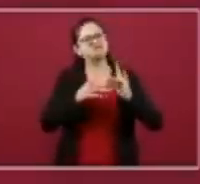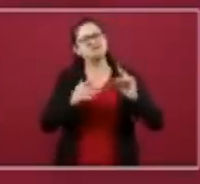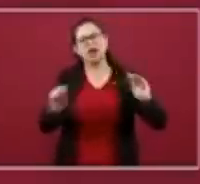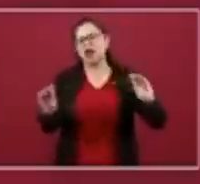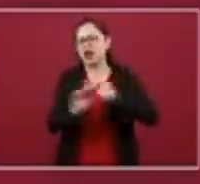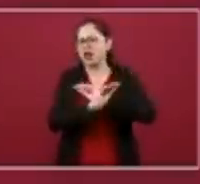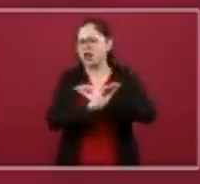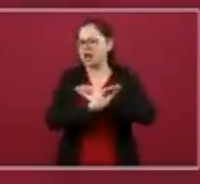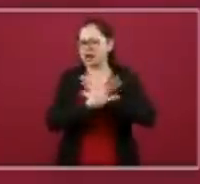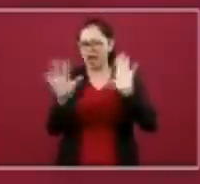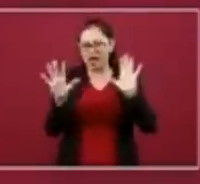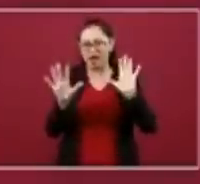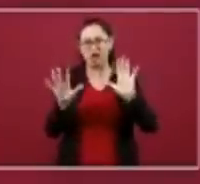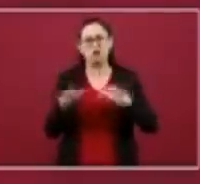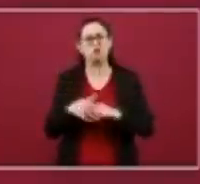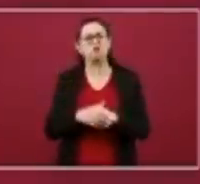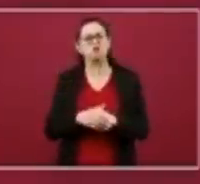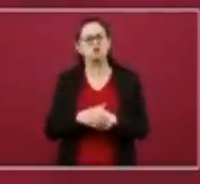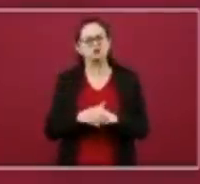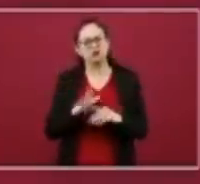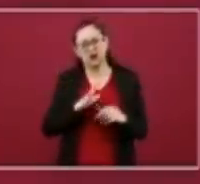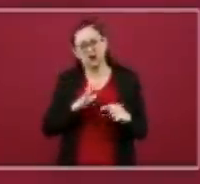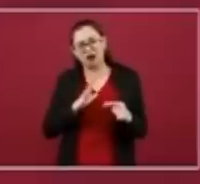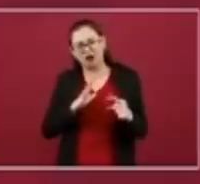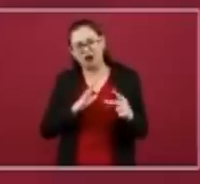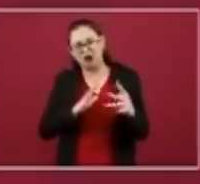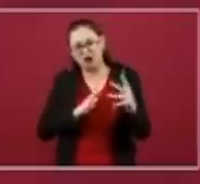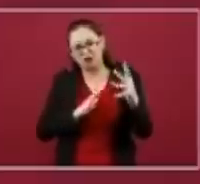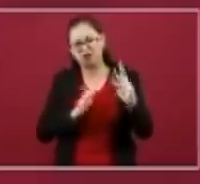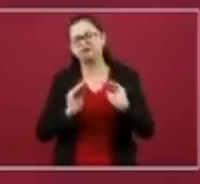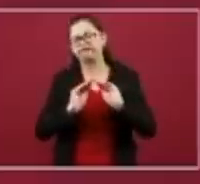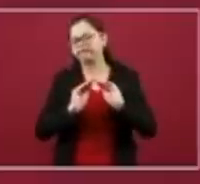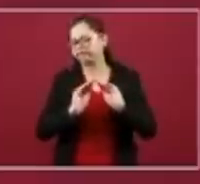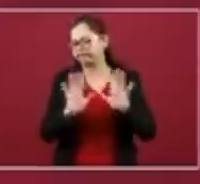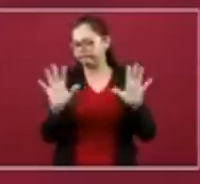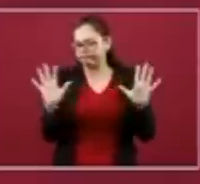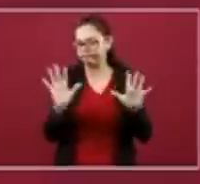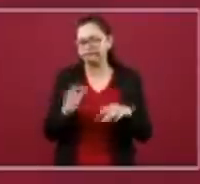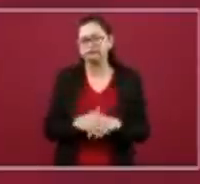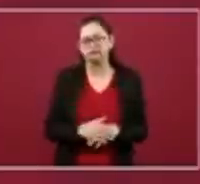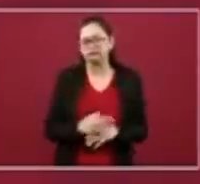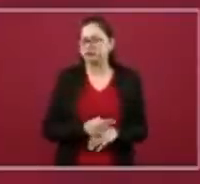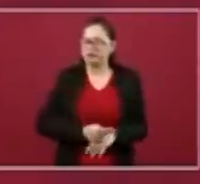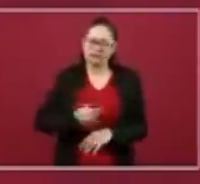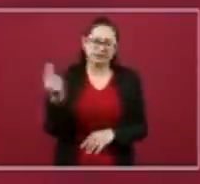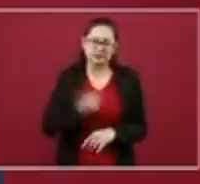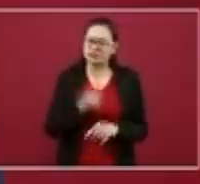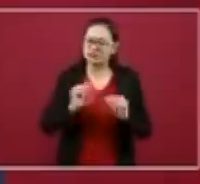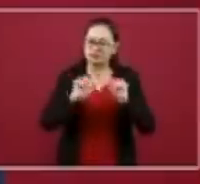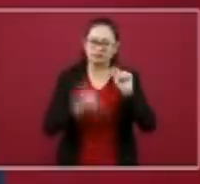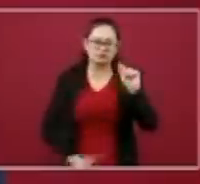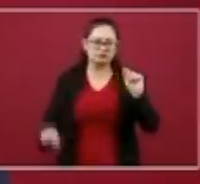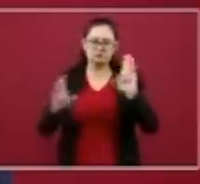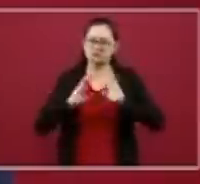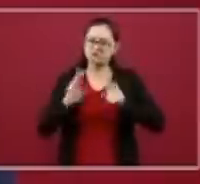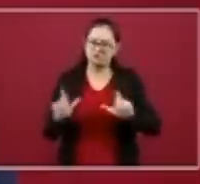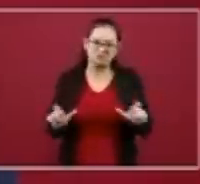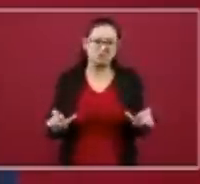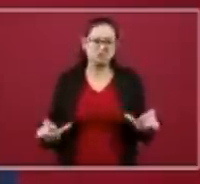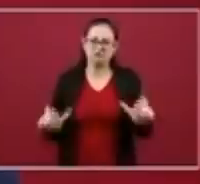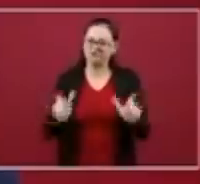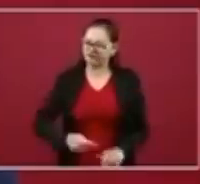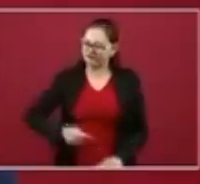que puedan existir, pero sí necesitamos de la Guardia Nacional, sí